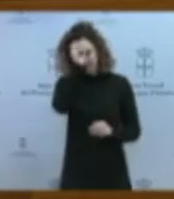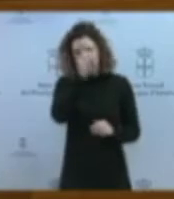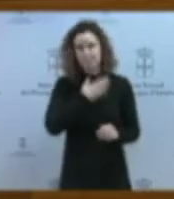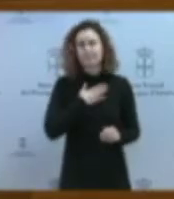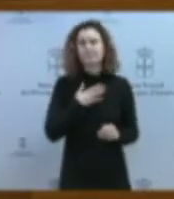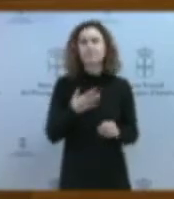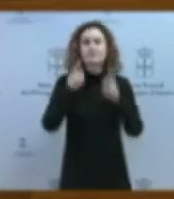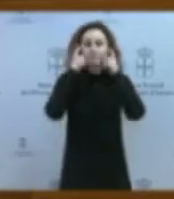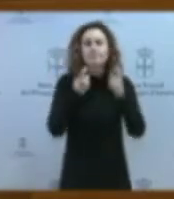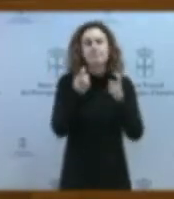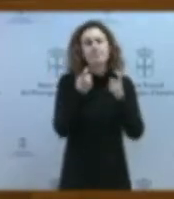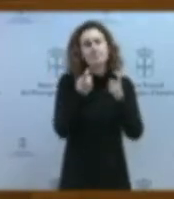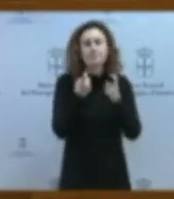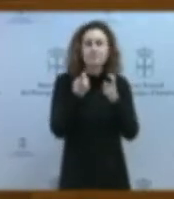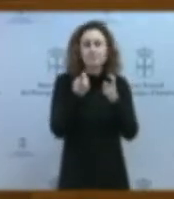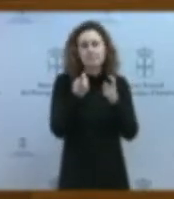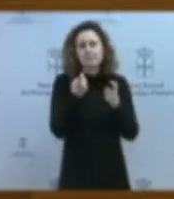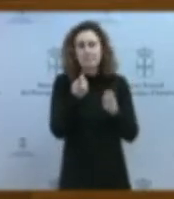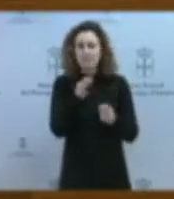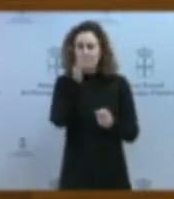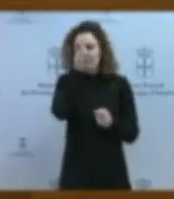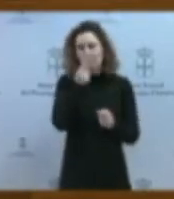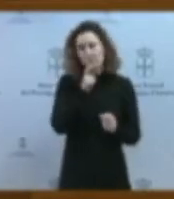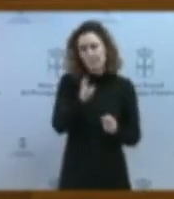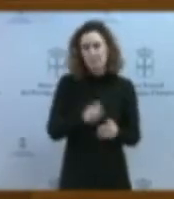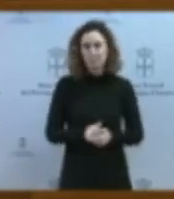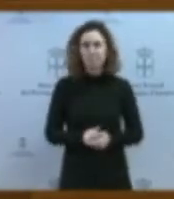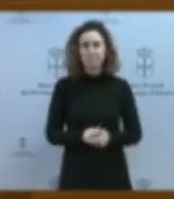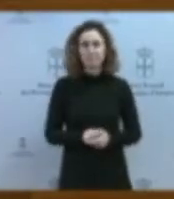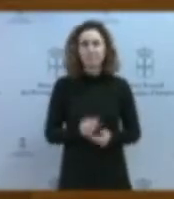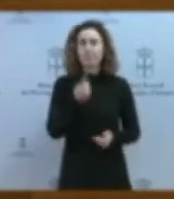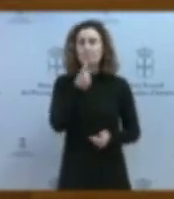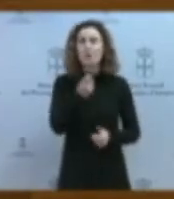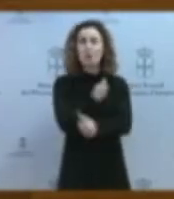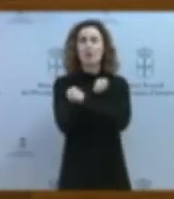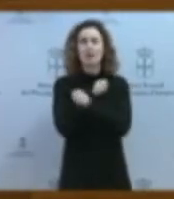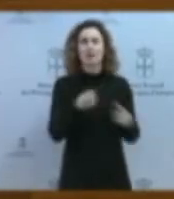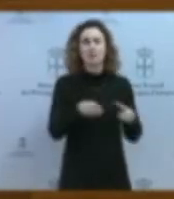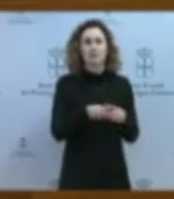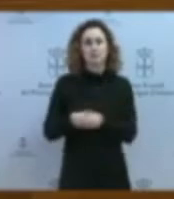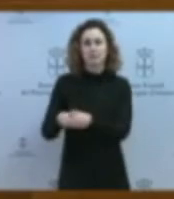digo yo que espero que los grupos parlamentarios aquí presentes seamos capaces de defender los